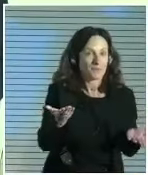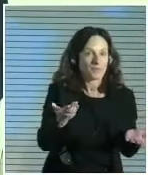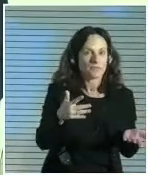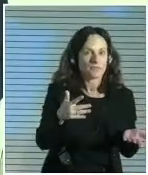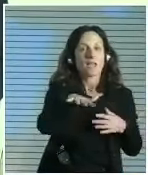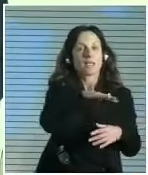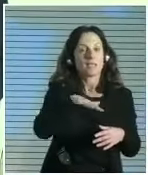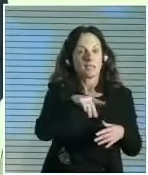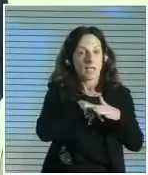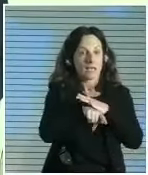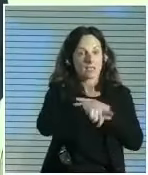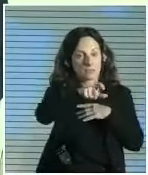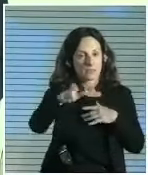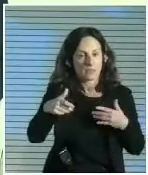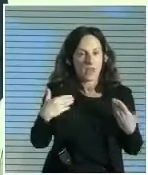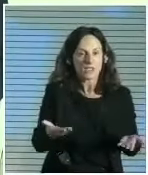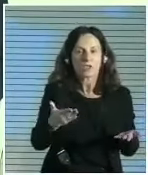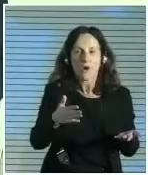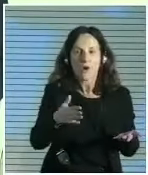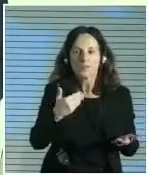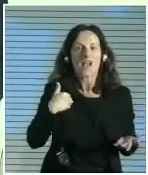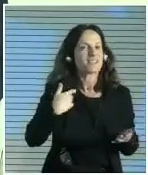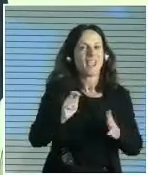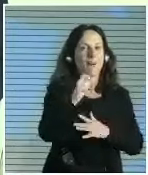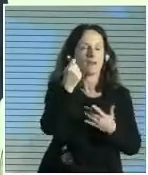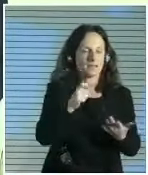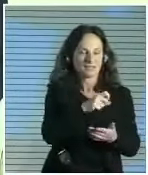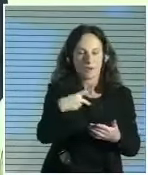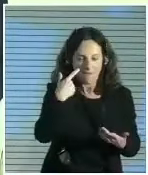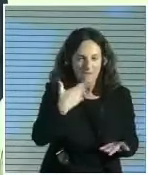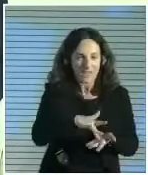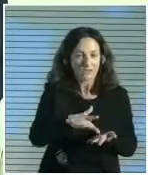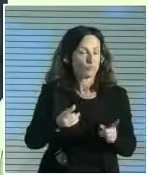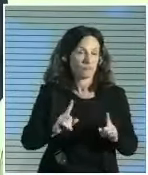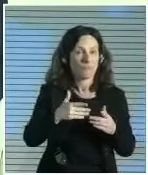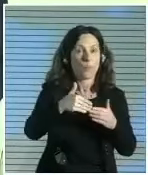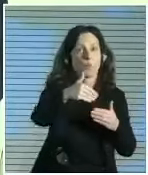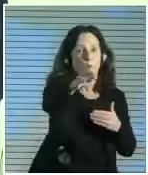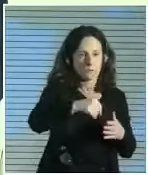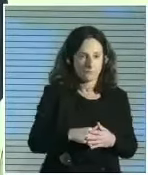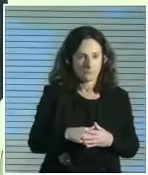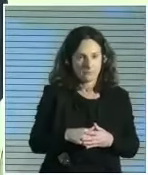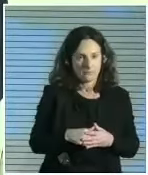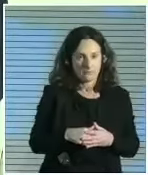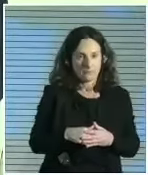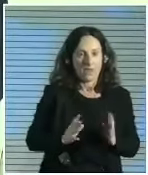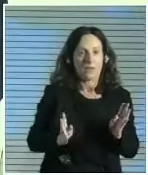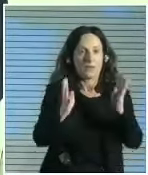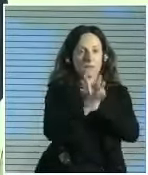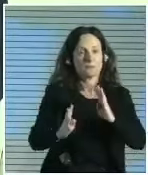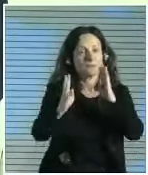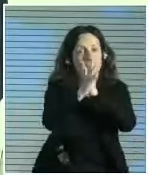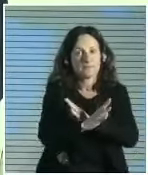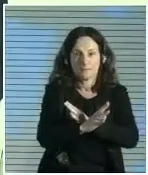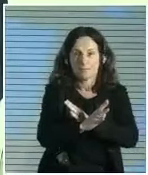es un resultado a corto, que esto es una apuesta que supera el ciclo político y que es una apuesta que también es